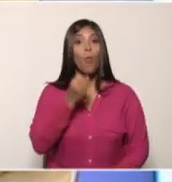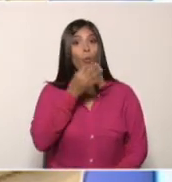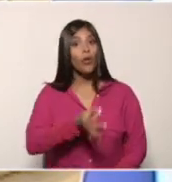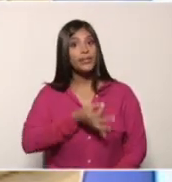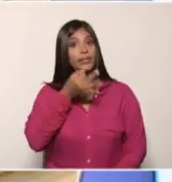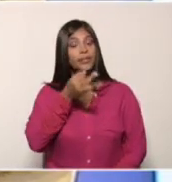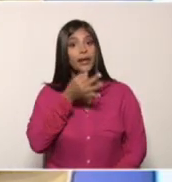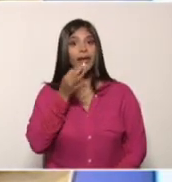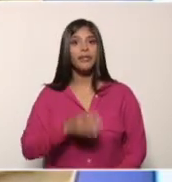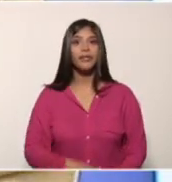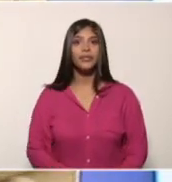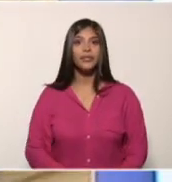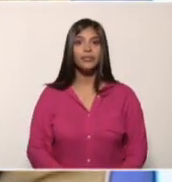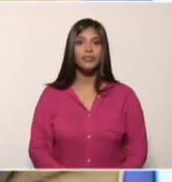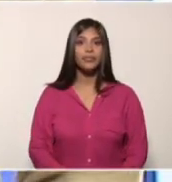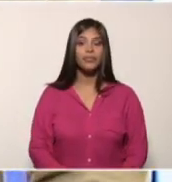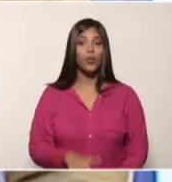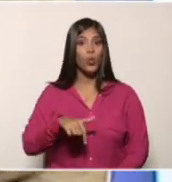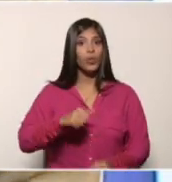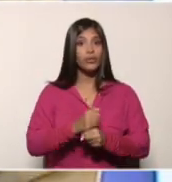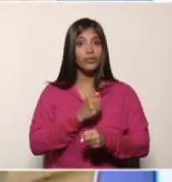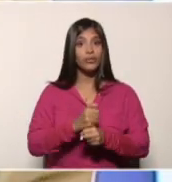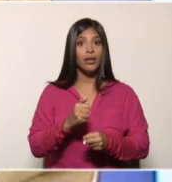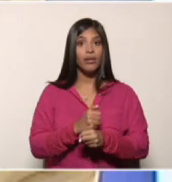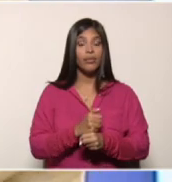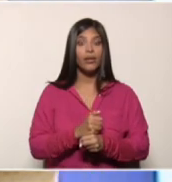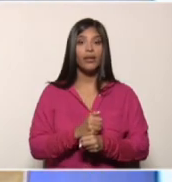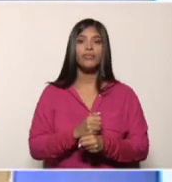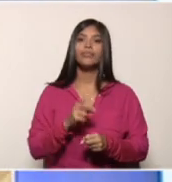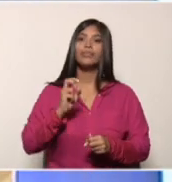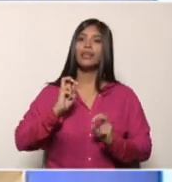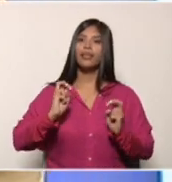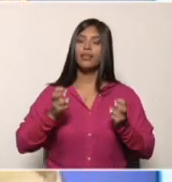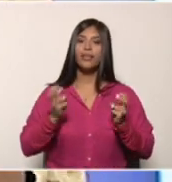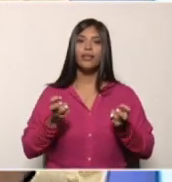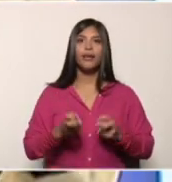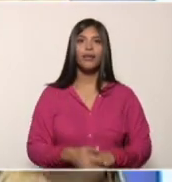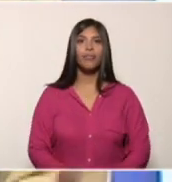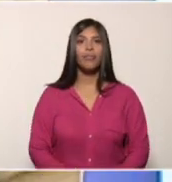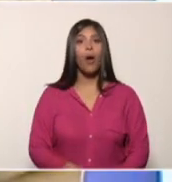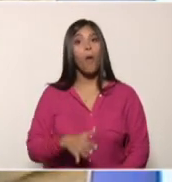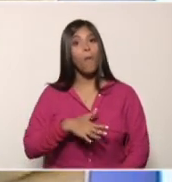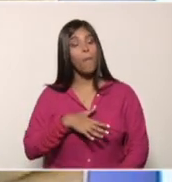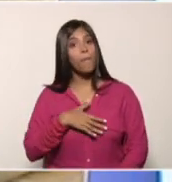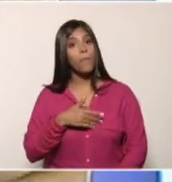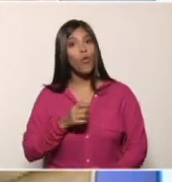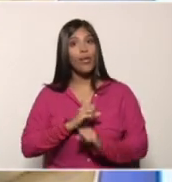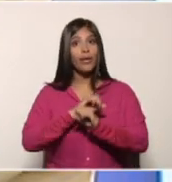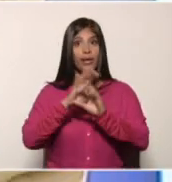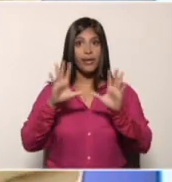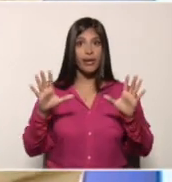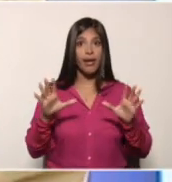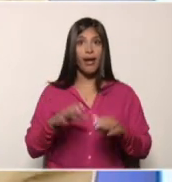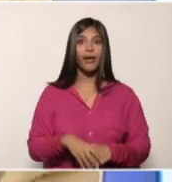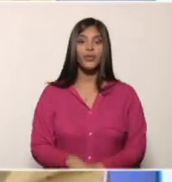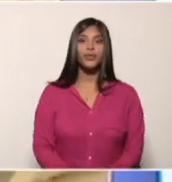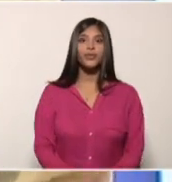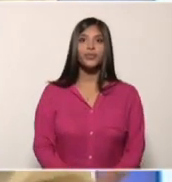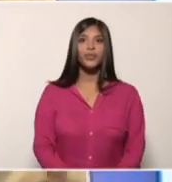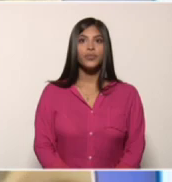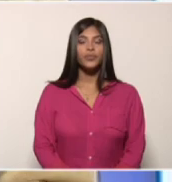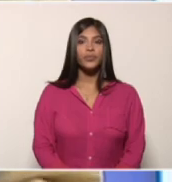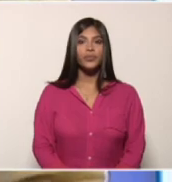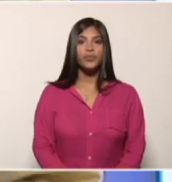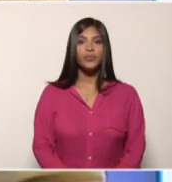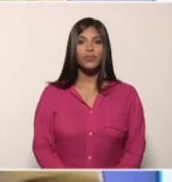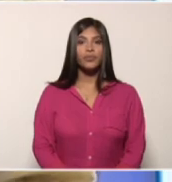tardes. Hoy vamos a trabajar en algunos referentes teóricos prácticos para que tengan algunas nociones y se vayan